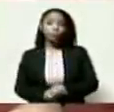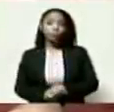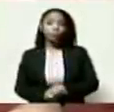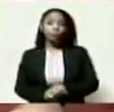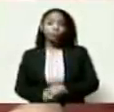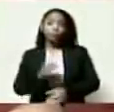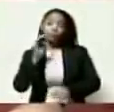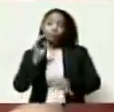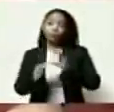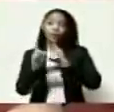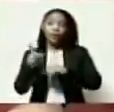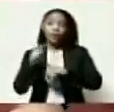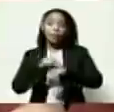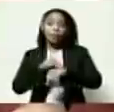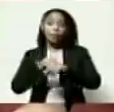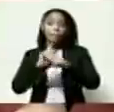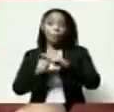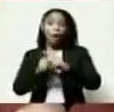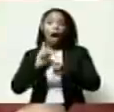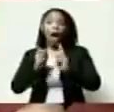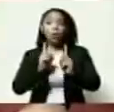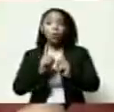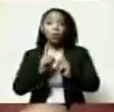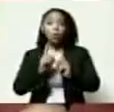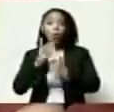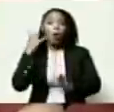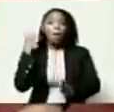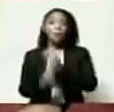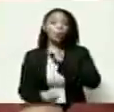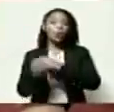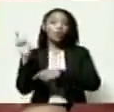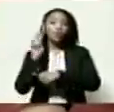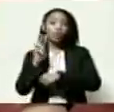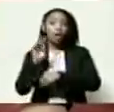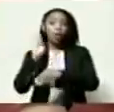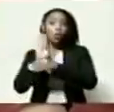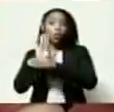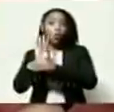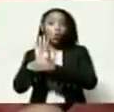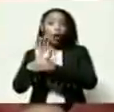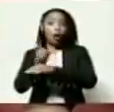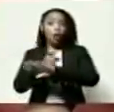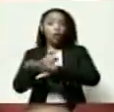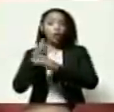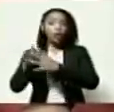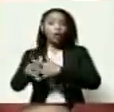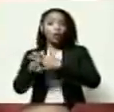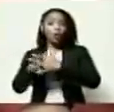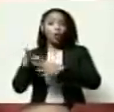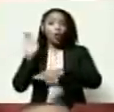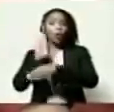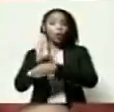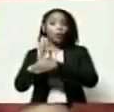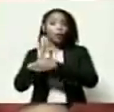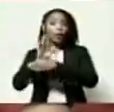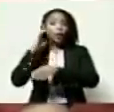Descubrimos en ese instante. Algunos se han ido de Venezuela y los protege el gobierno de Estados Unidos y los protege en Europa.